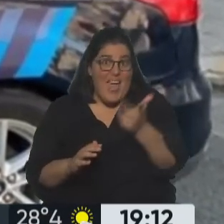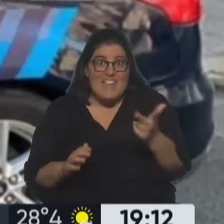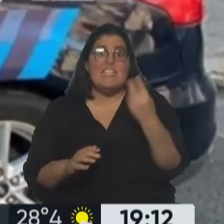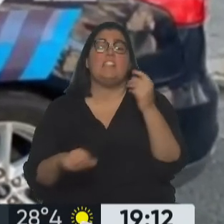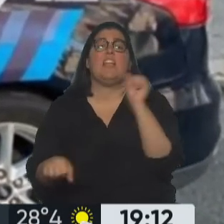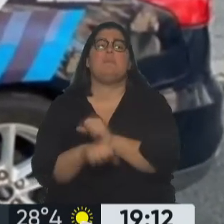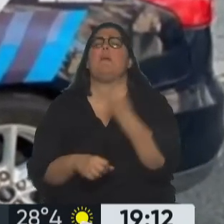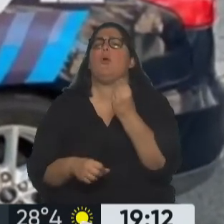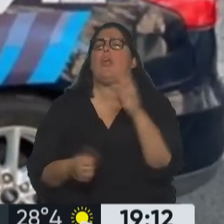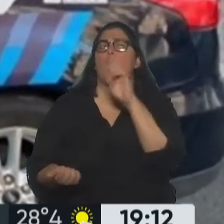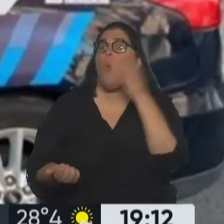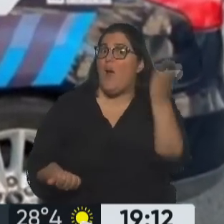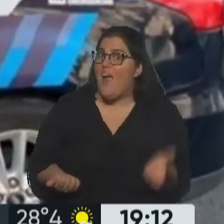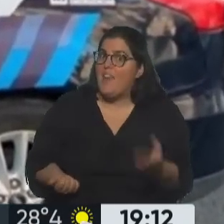embarazadas y por no estar escoltadas por un hombre